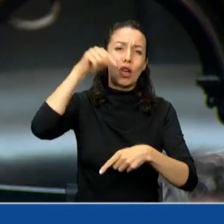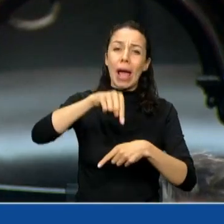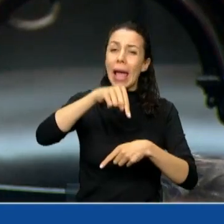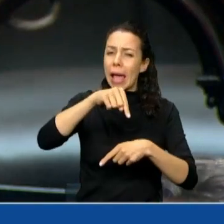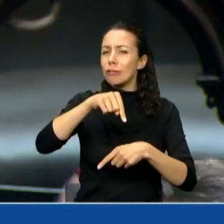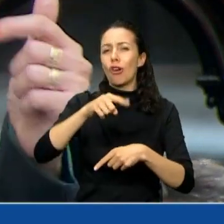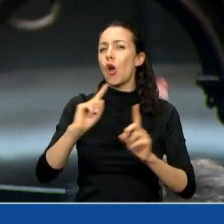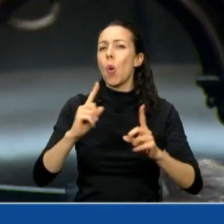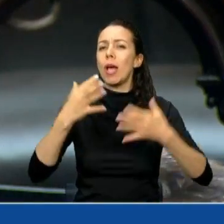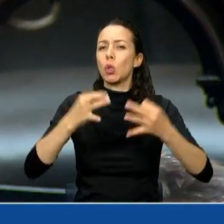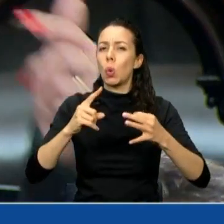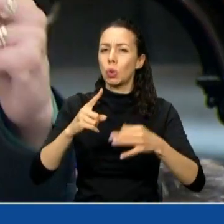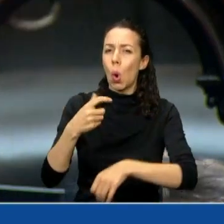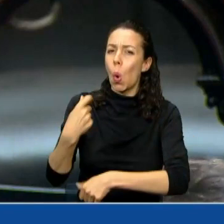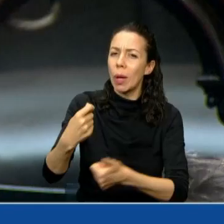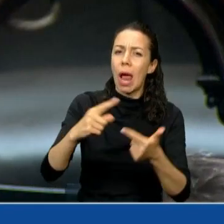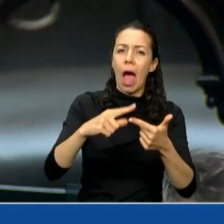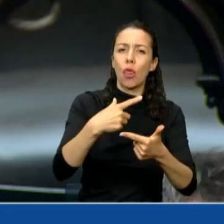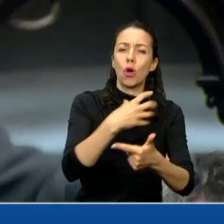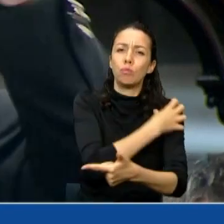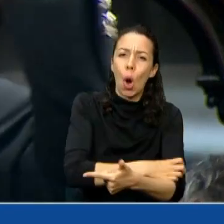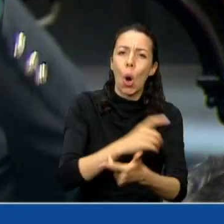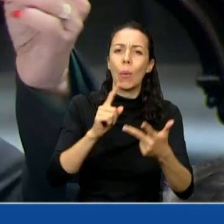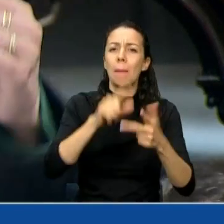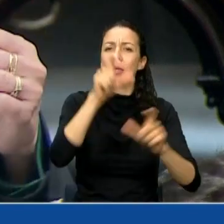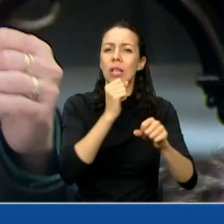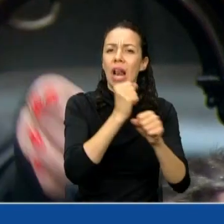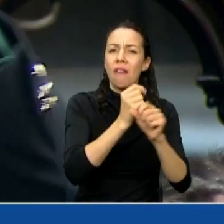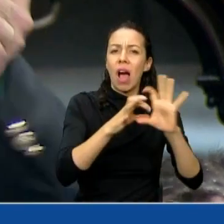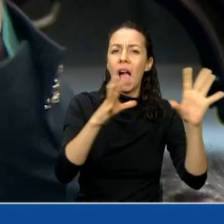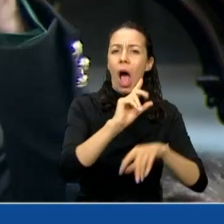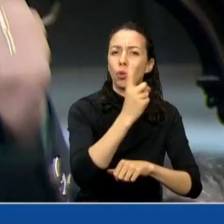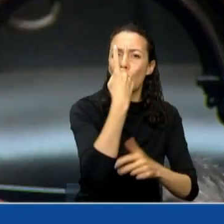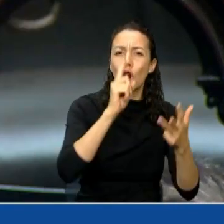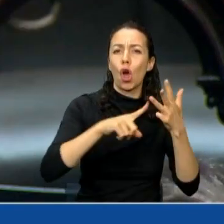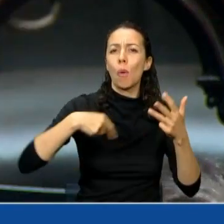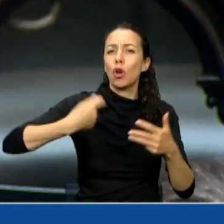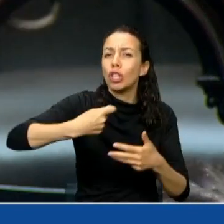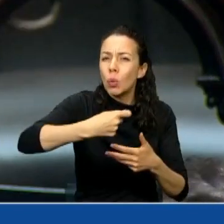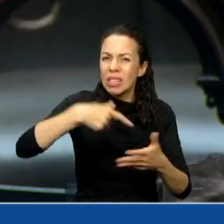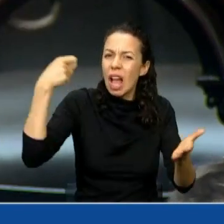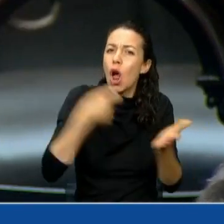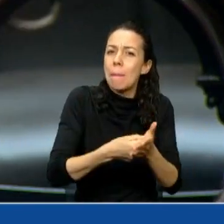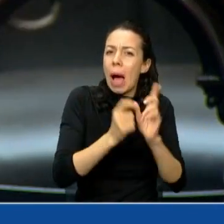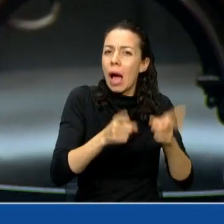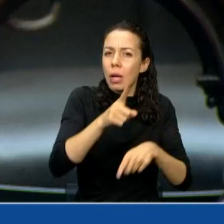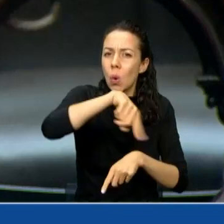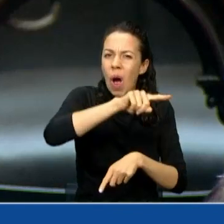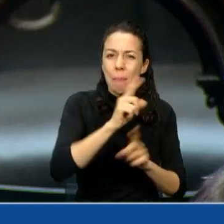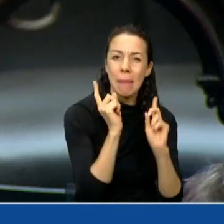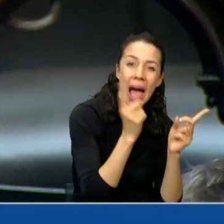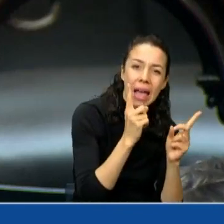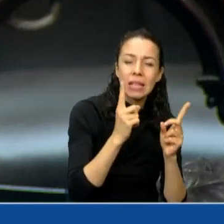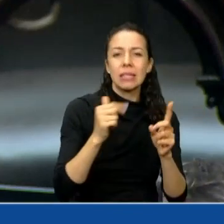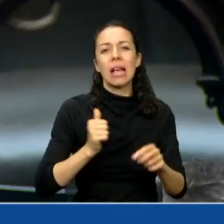los jubilados, los pobres, los informales, los autónomos, los monotributistas, que lo paguen las maestras,